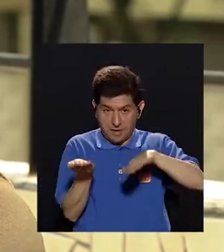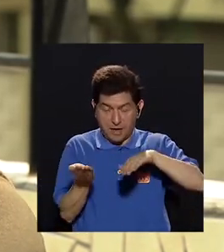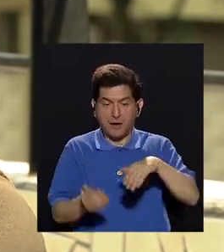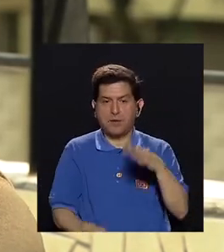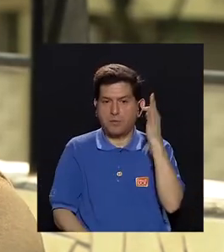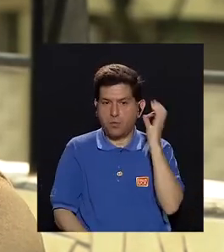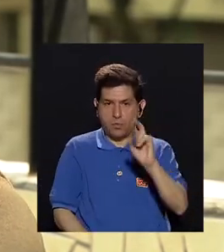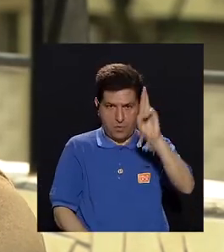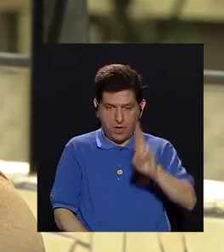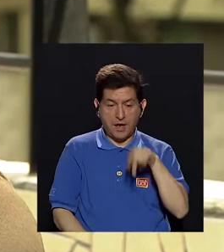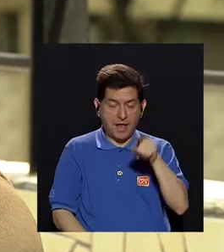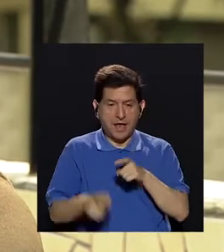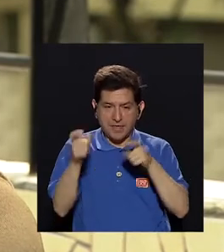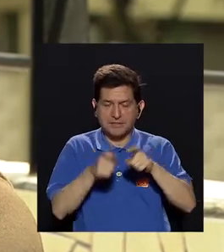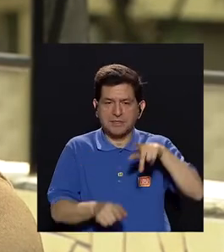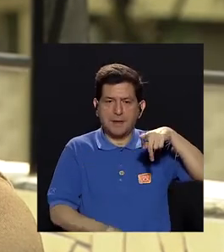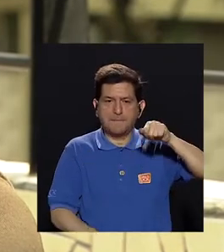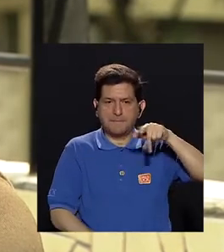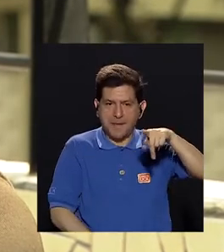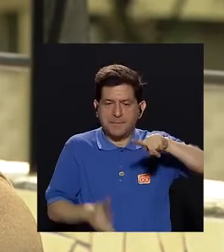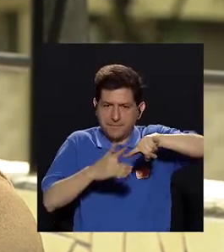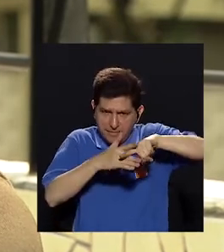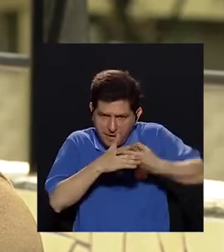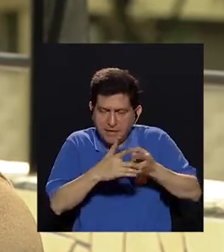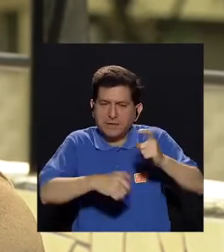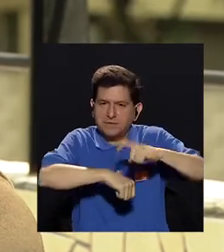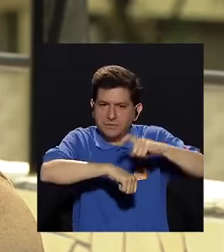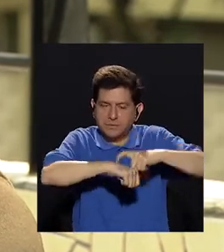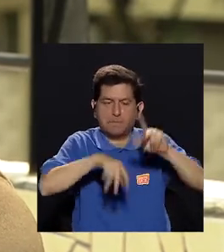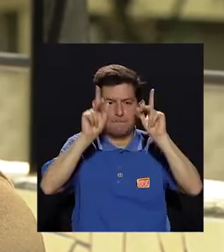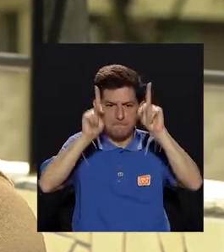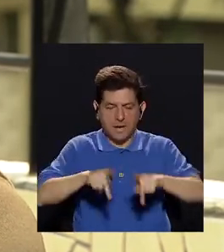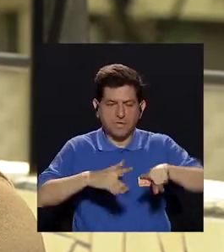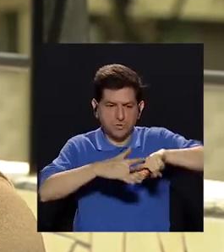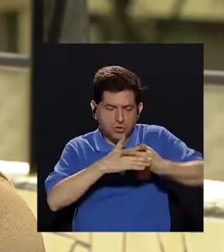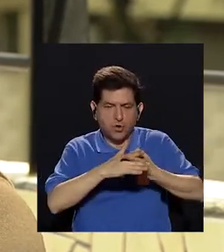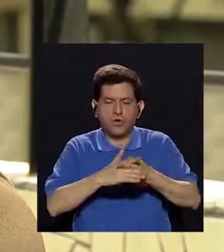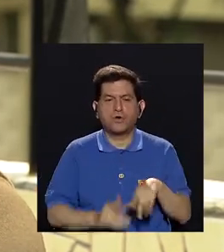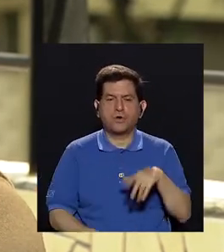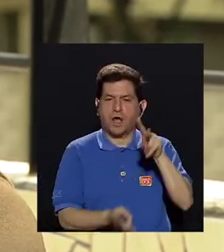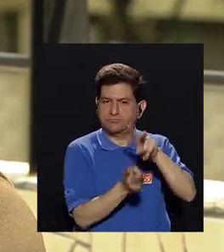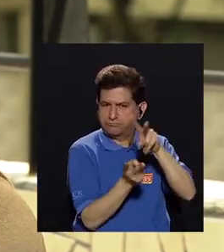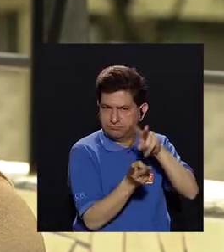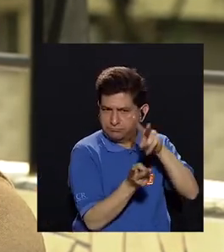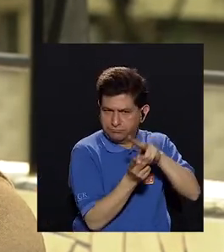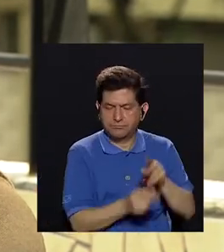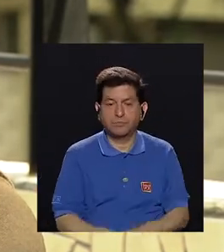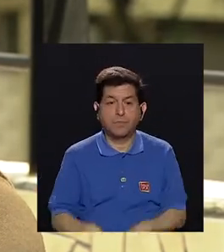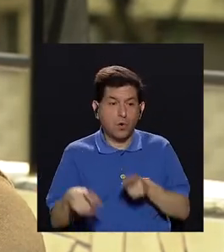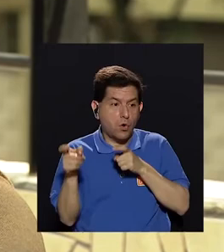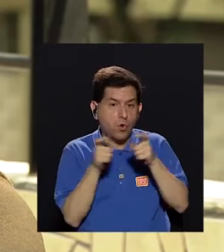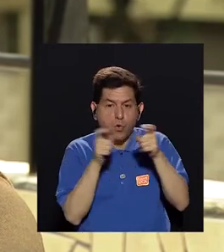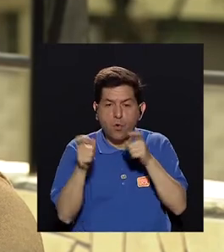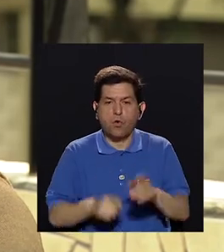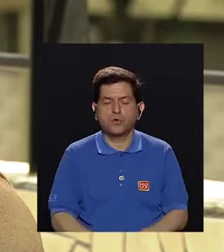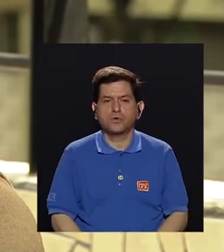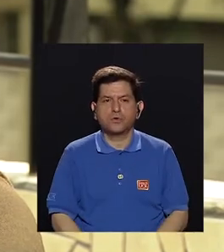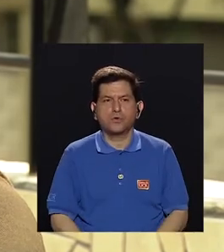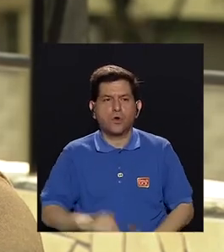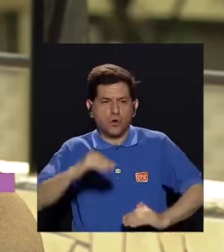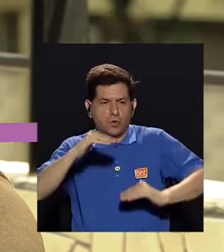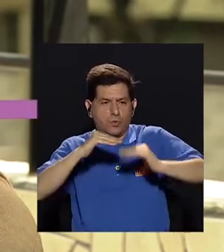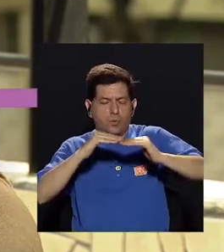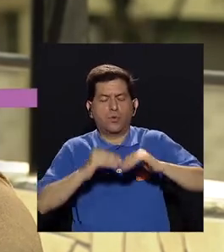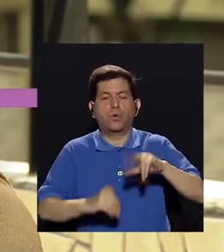Rica. Entonces, ese control de Papanicolaou debe comenzar desde el momento en que la persona inicia actividad sexual. Es un control que debe